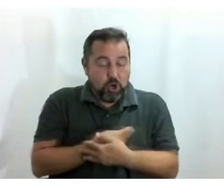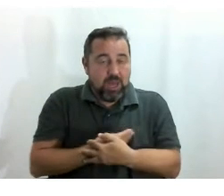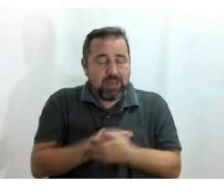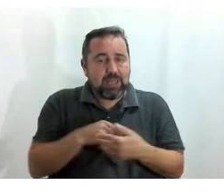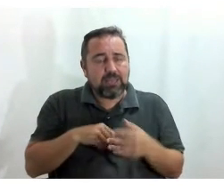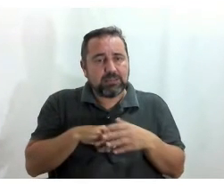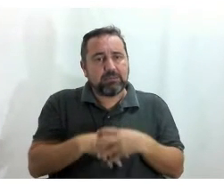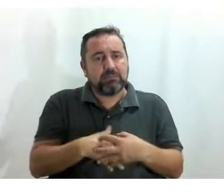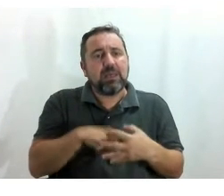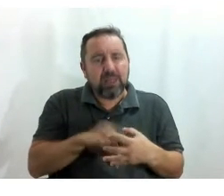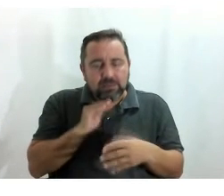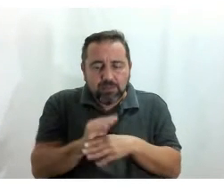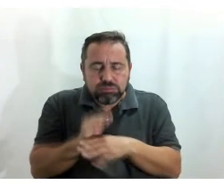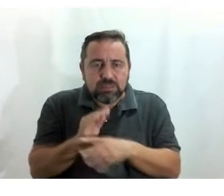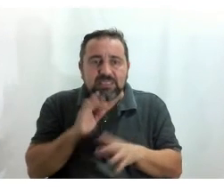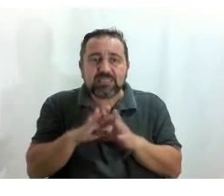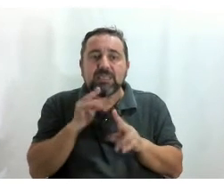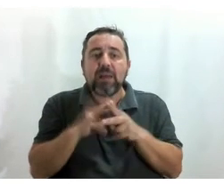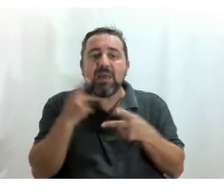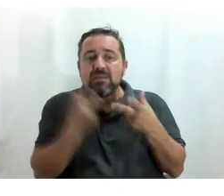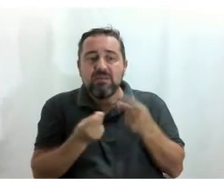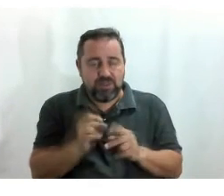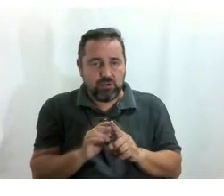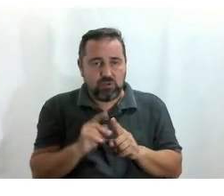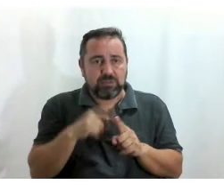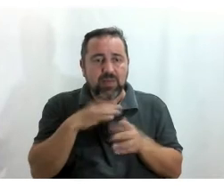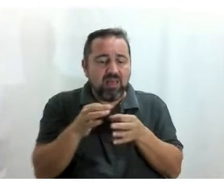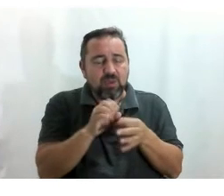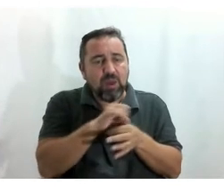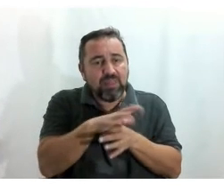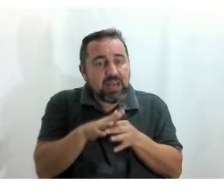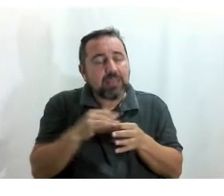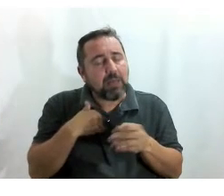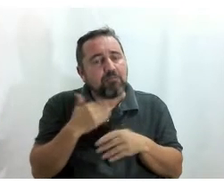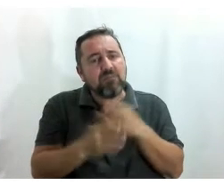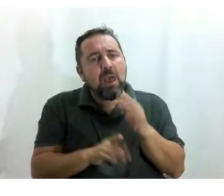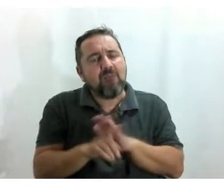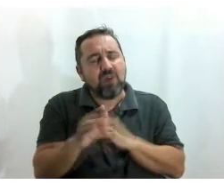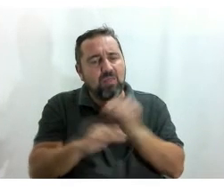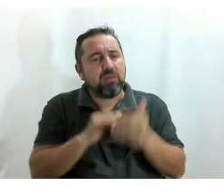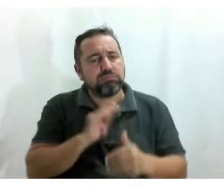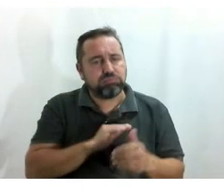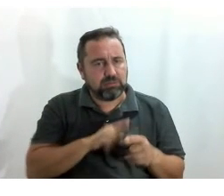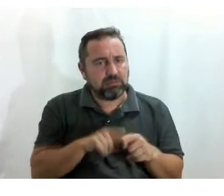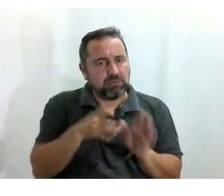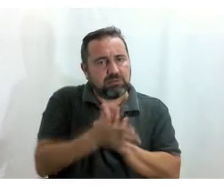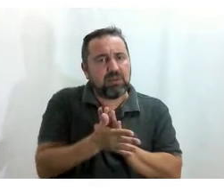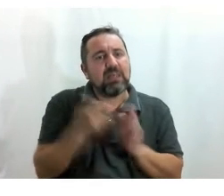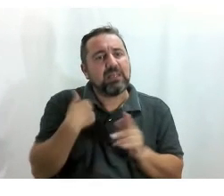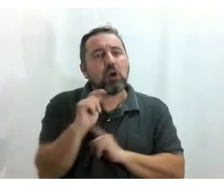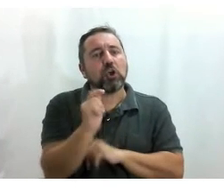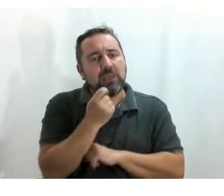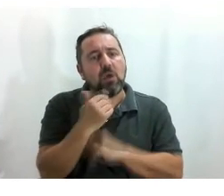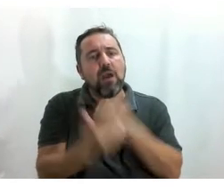en cultivo, todo esto hablamos de in vitro, hacia célula ciliada, y se han conseguido grandes avances en este sentido. Y también se han conseguido avances